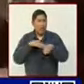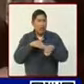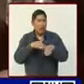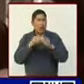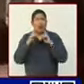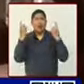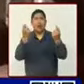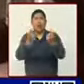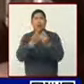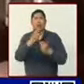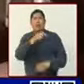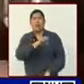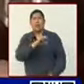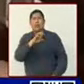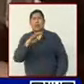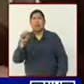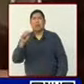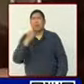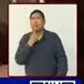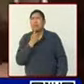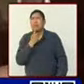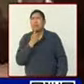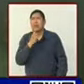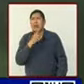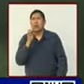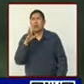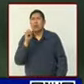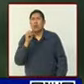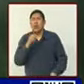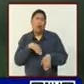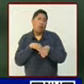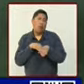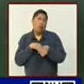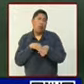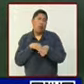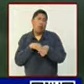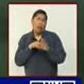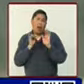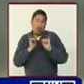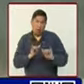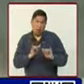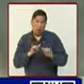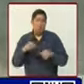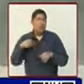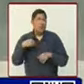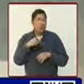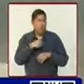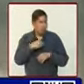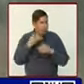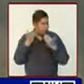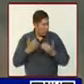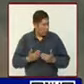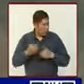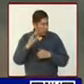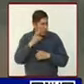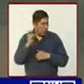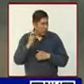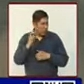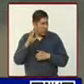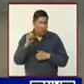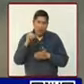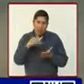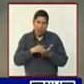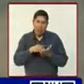todo en el departamento de Cochabamba, imagínense, son más de 150 cisternas que están parados ahí. Nosotros sacamos un volumen actual de 230